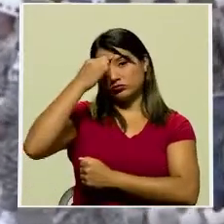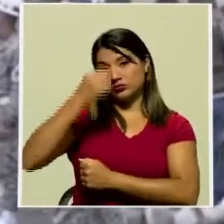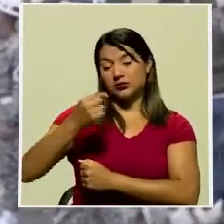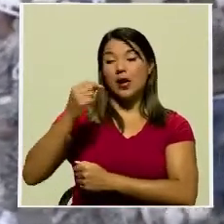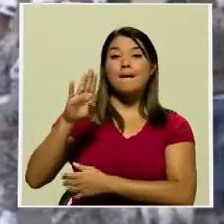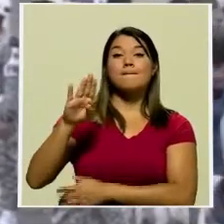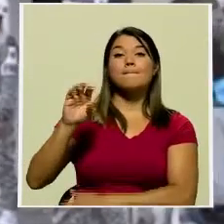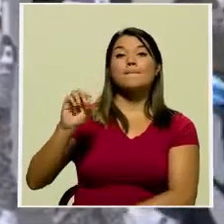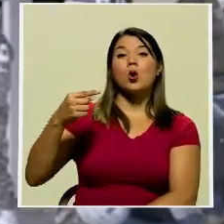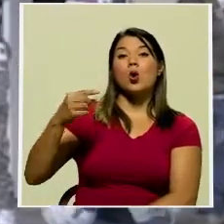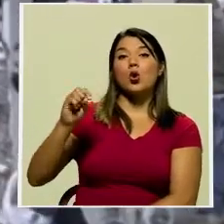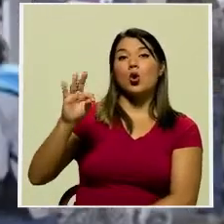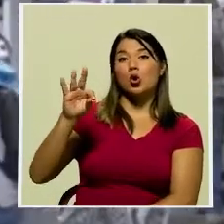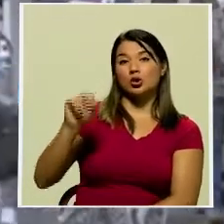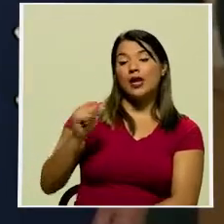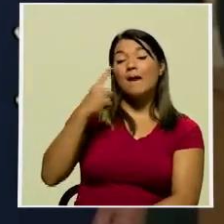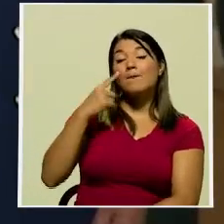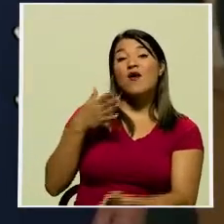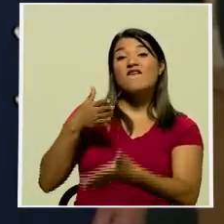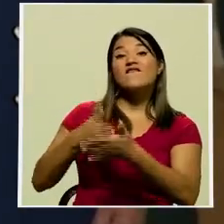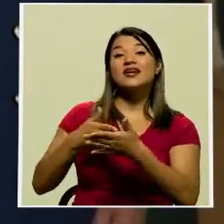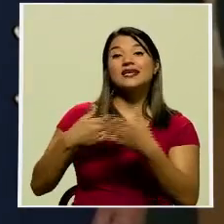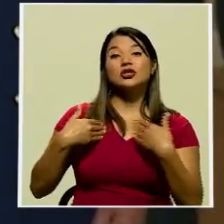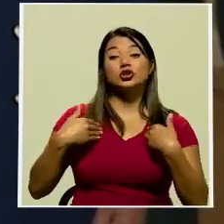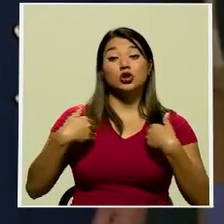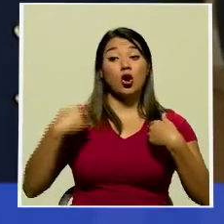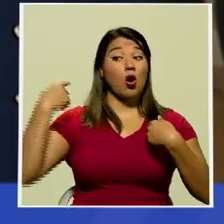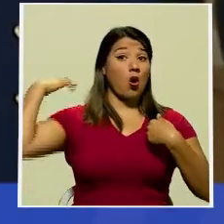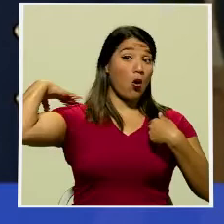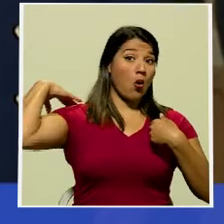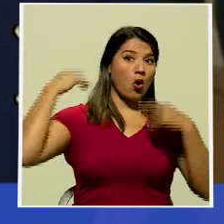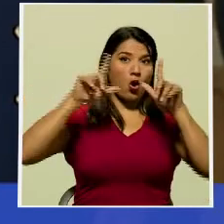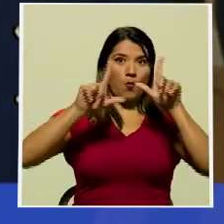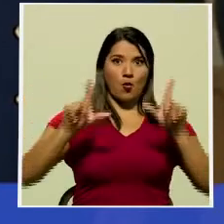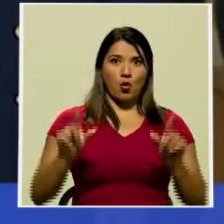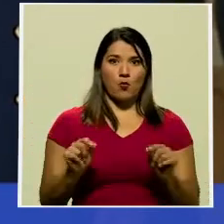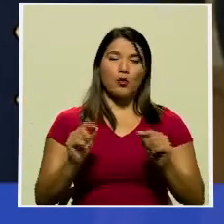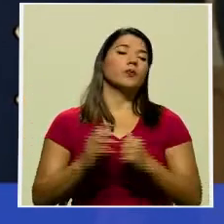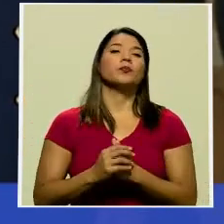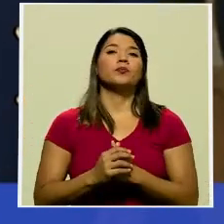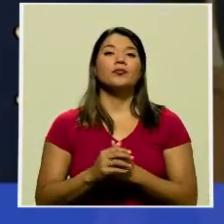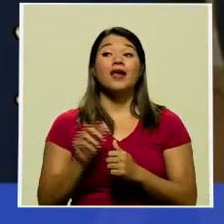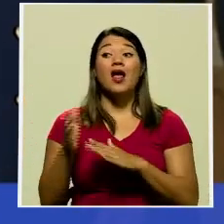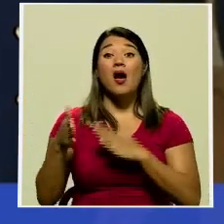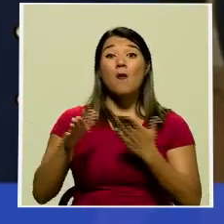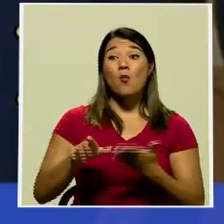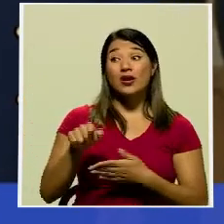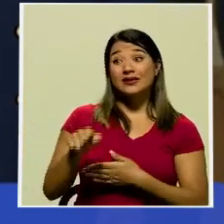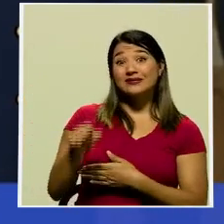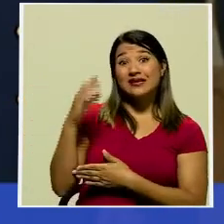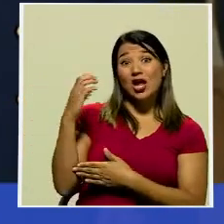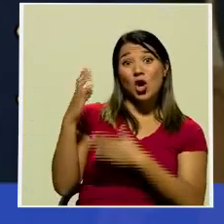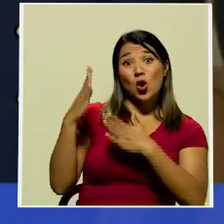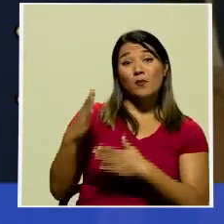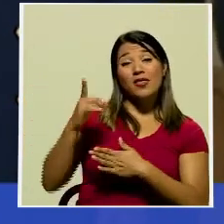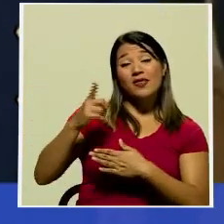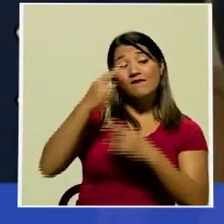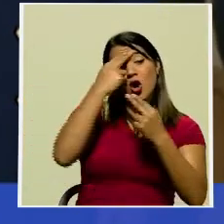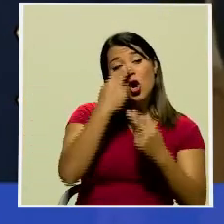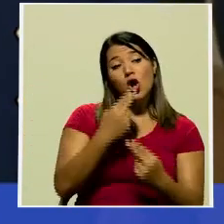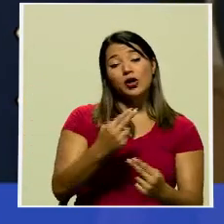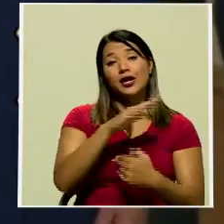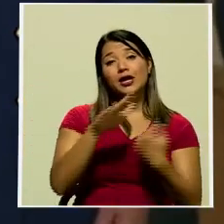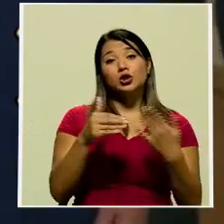de su función pulmonar. Que la partida de este gran colombiano nos sirva para honrar a todos los que